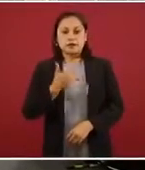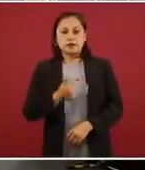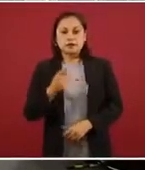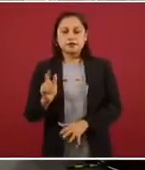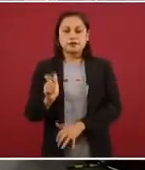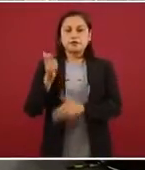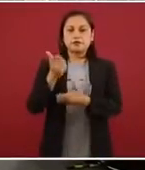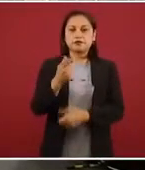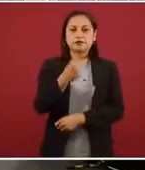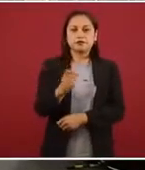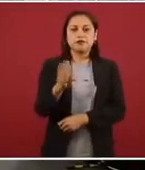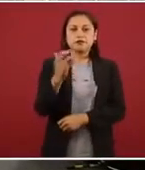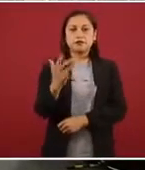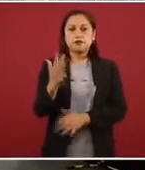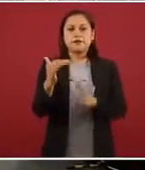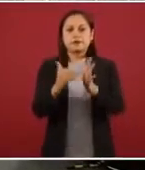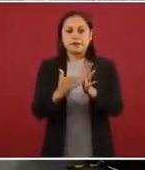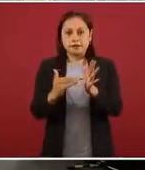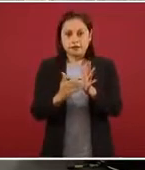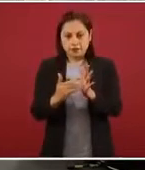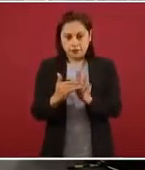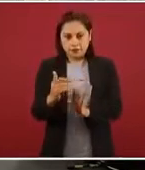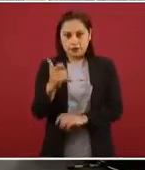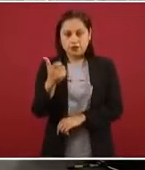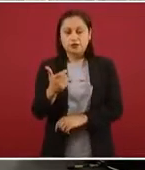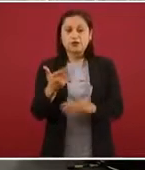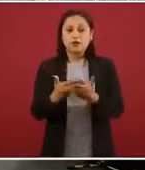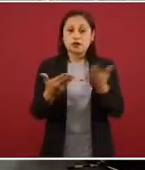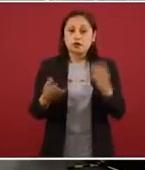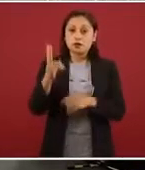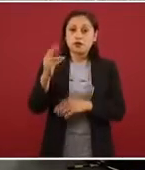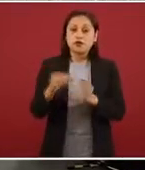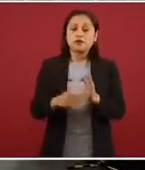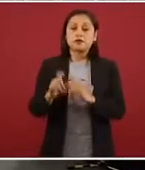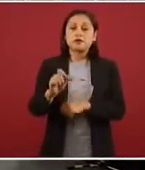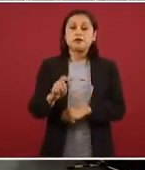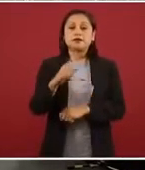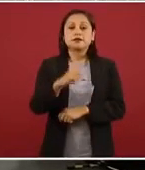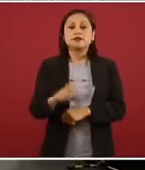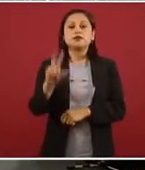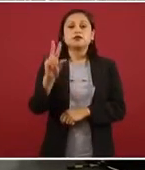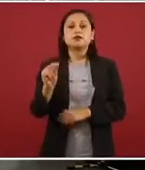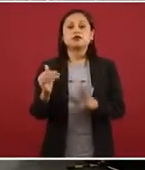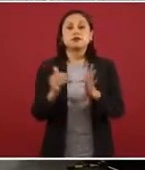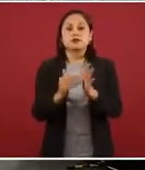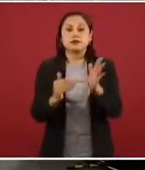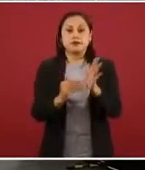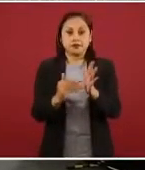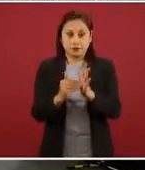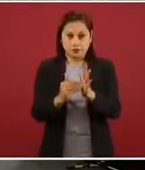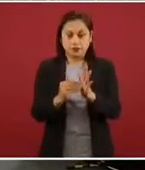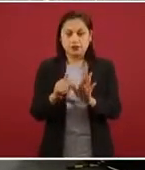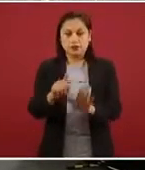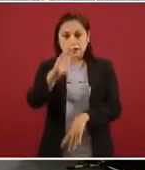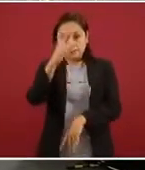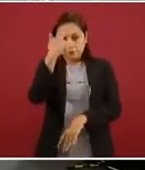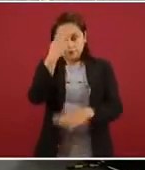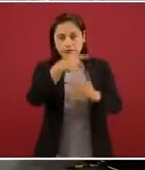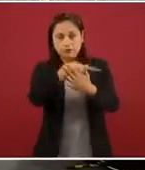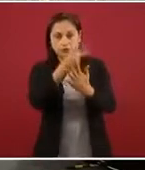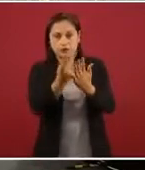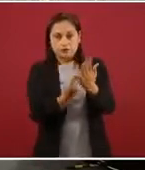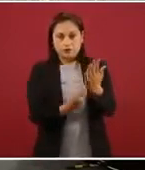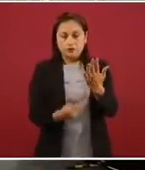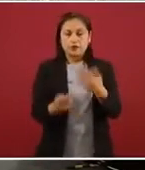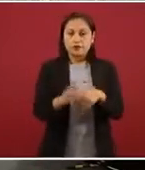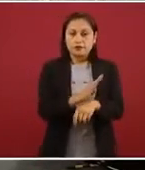mil millones. Y para este año es de 180 mil millones. Y recordar que los programas integrales de bienestar,